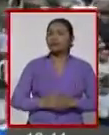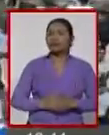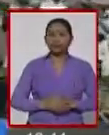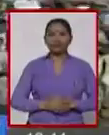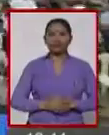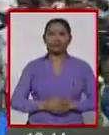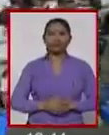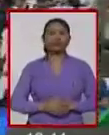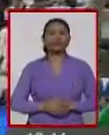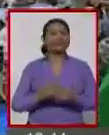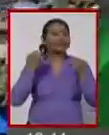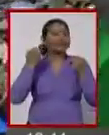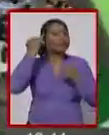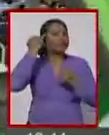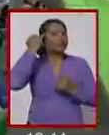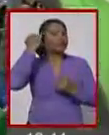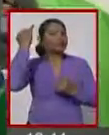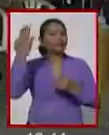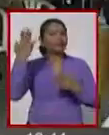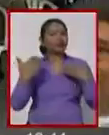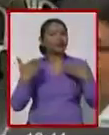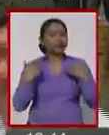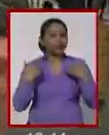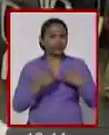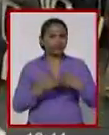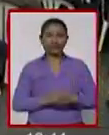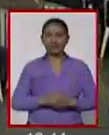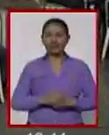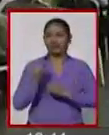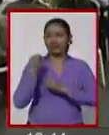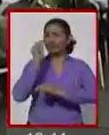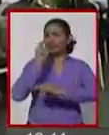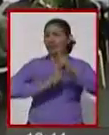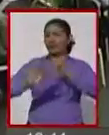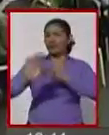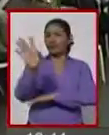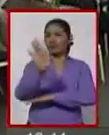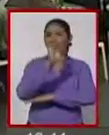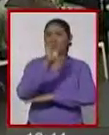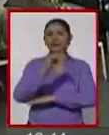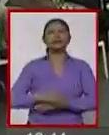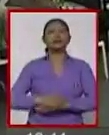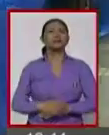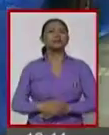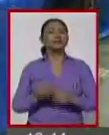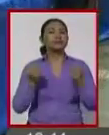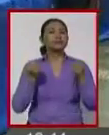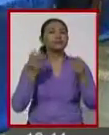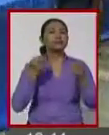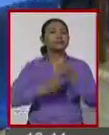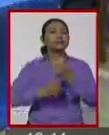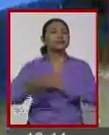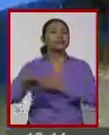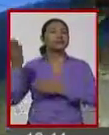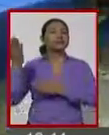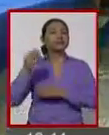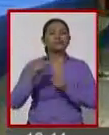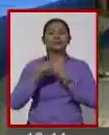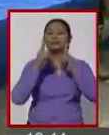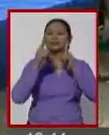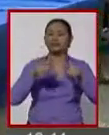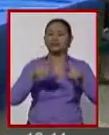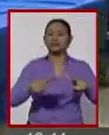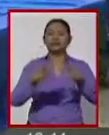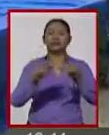de cosmovisión que tenemos como pueblo boliviano, milenariamente vinculado al litoral, al